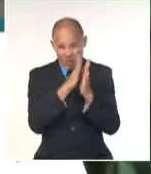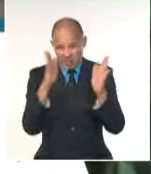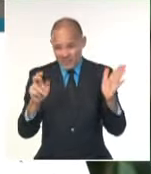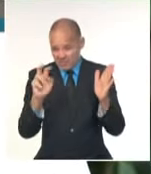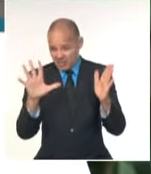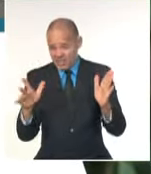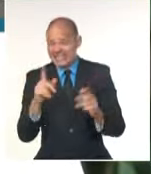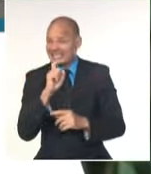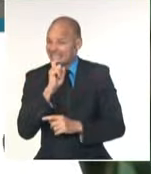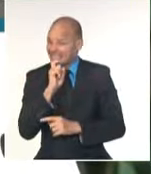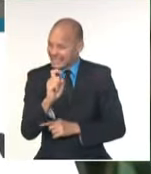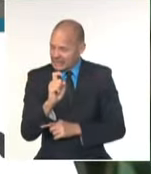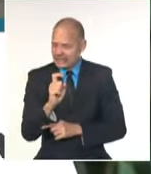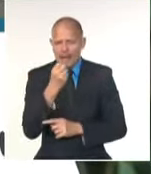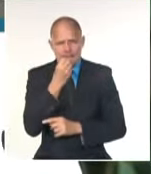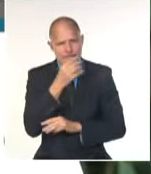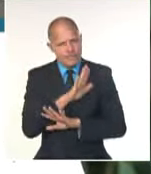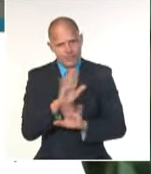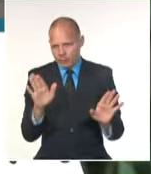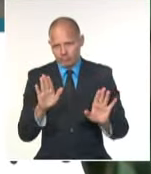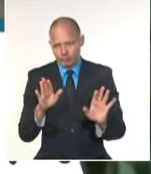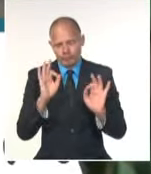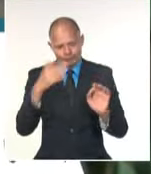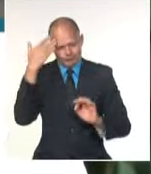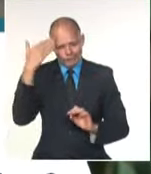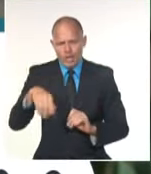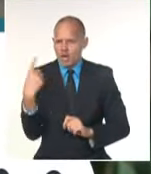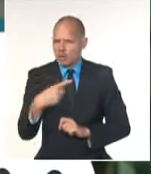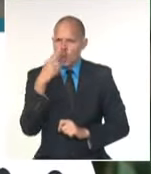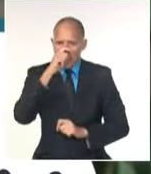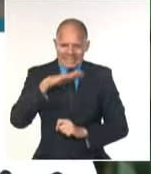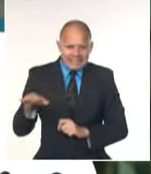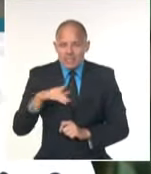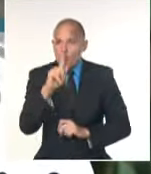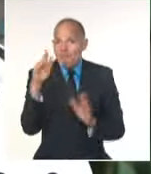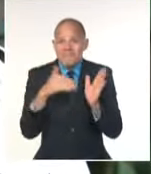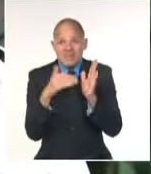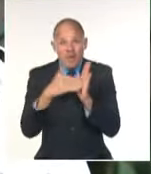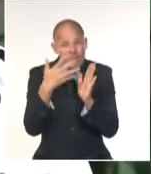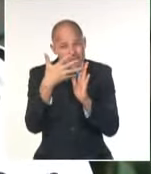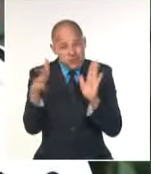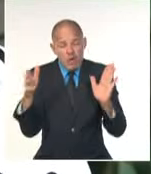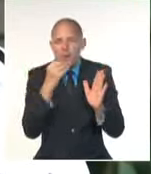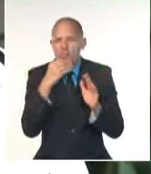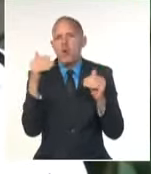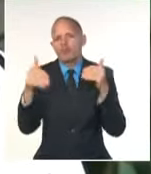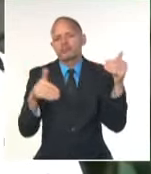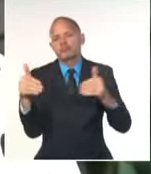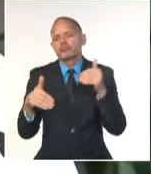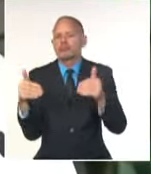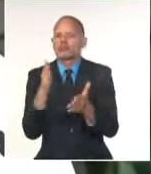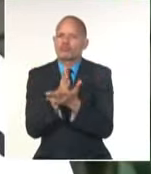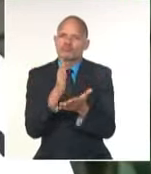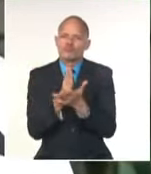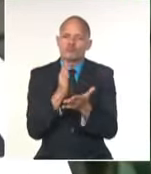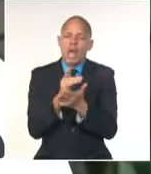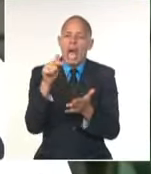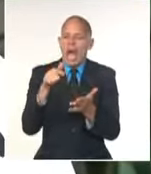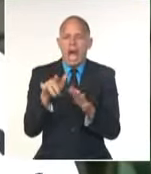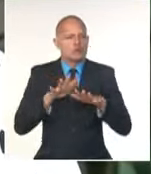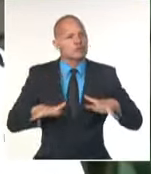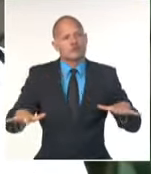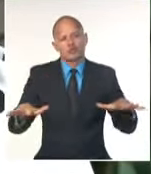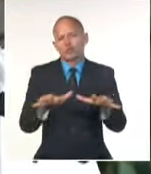impedir que más de 1.600.000 estudiantes asistan a las aulas y que mantengamos nuestro principio de universalidad y